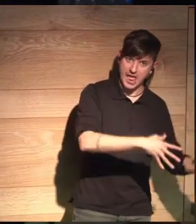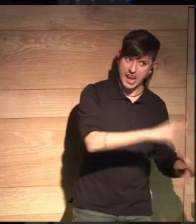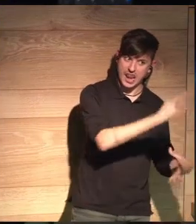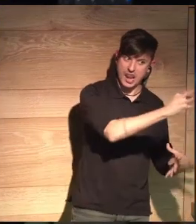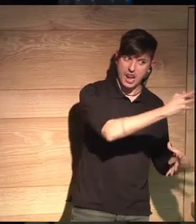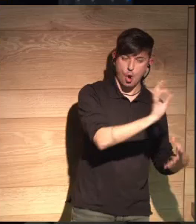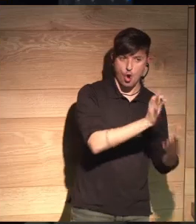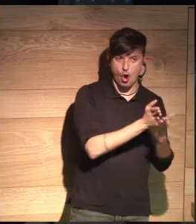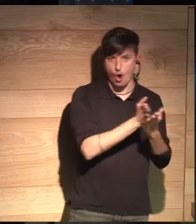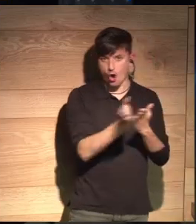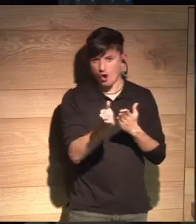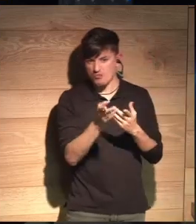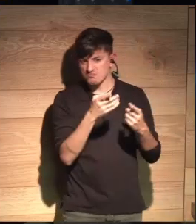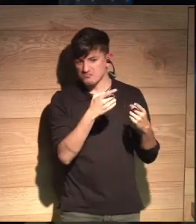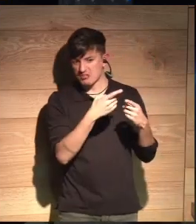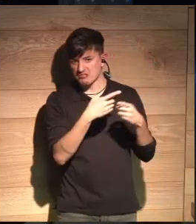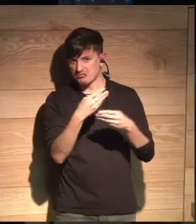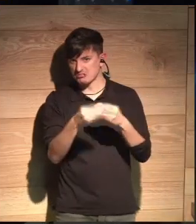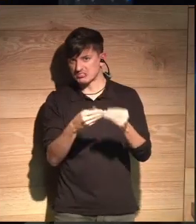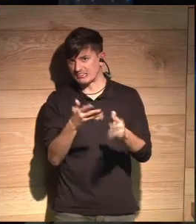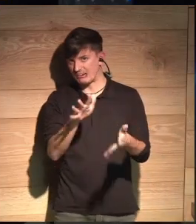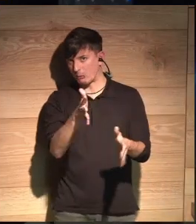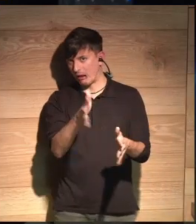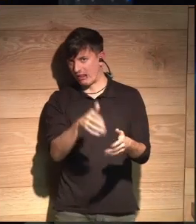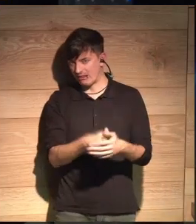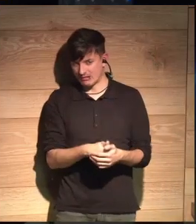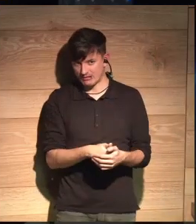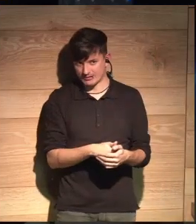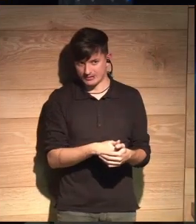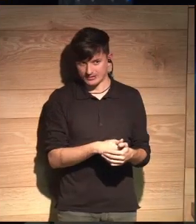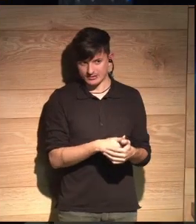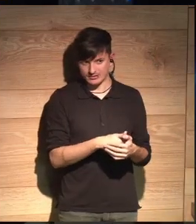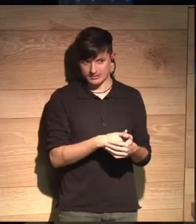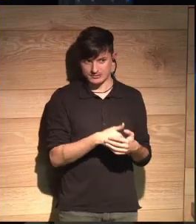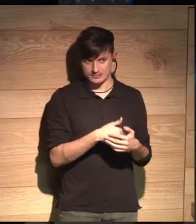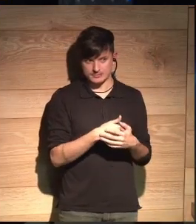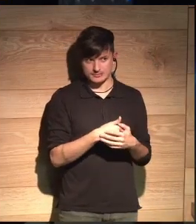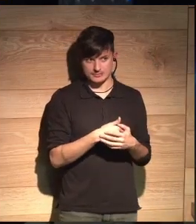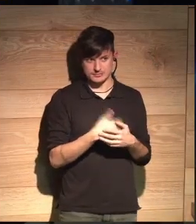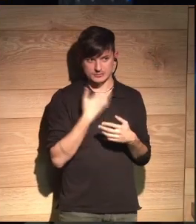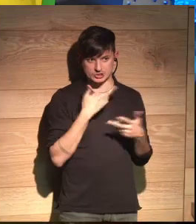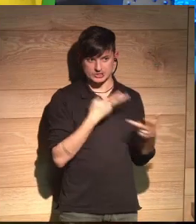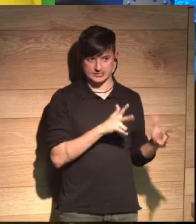hace este especulador de del algoritmo tomamos asiento